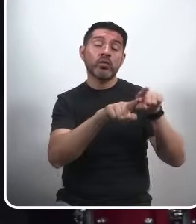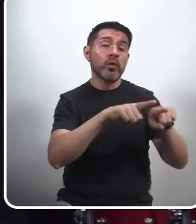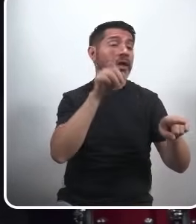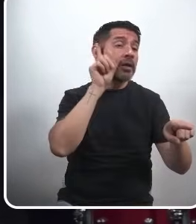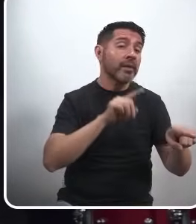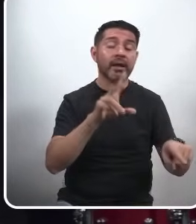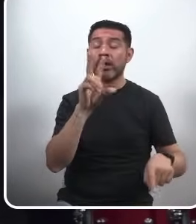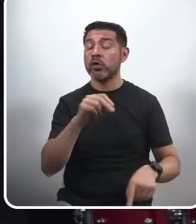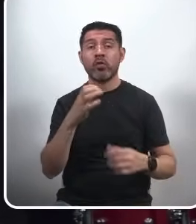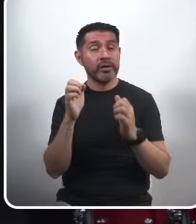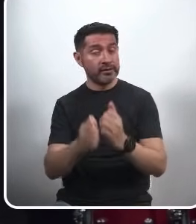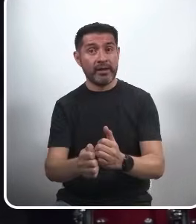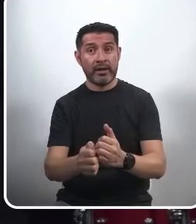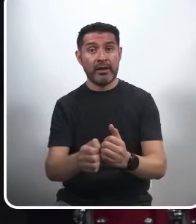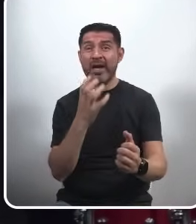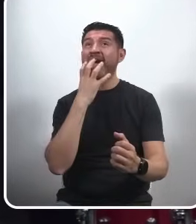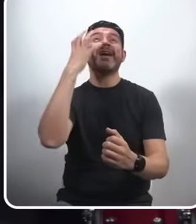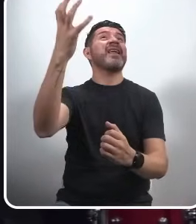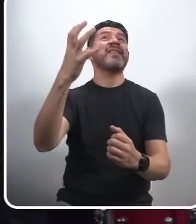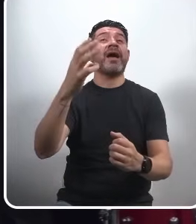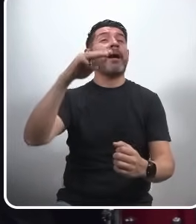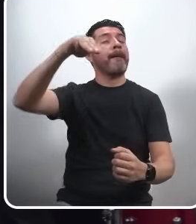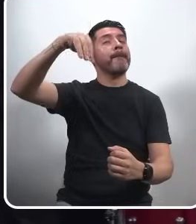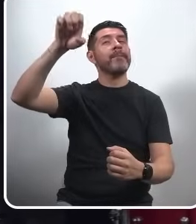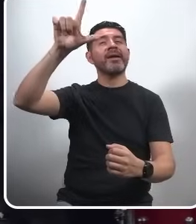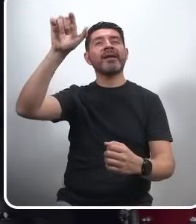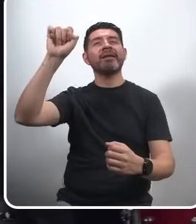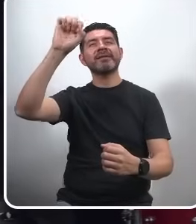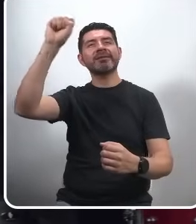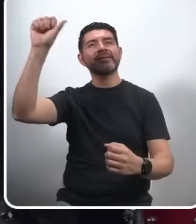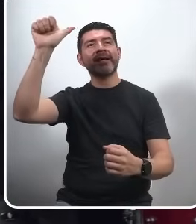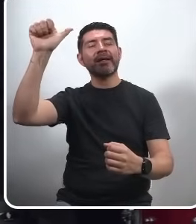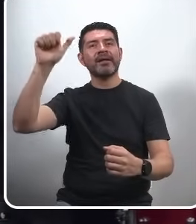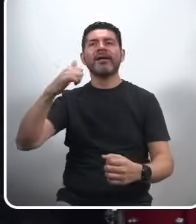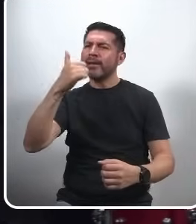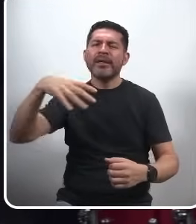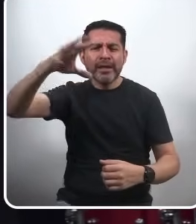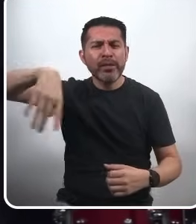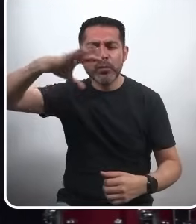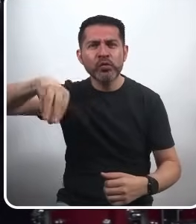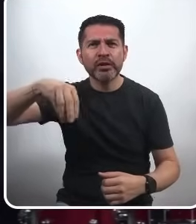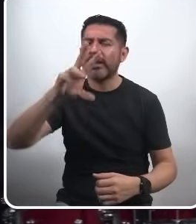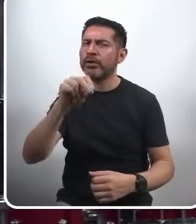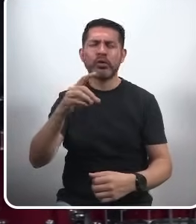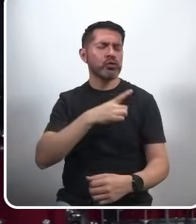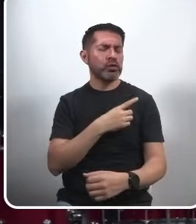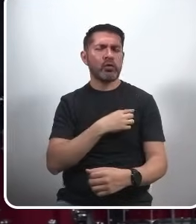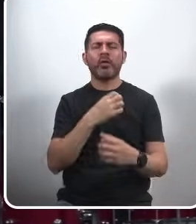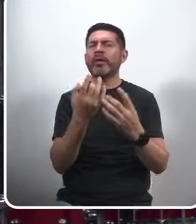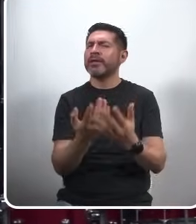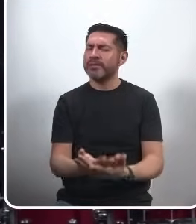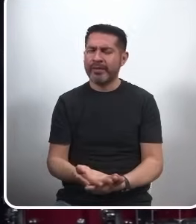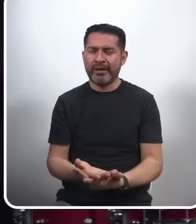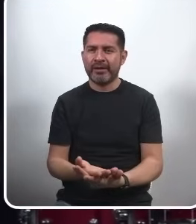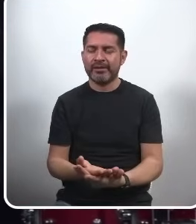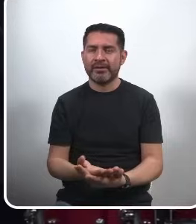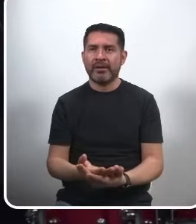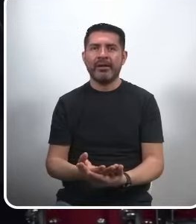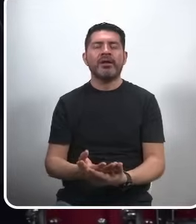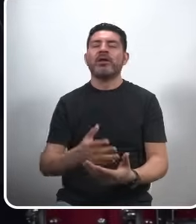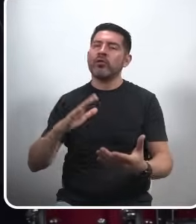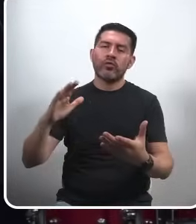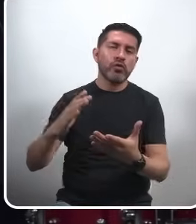grita, Melissa, búscala, agárrala. Y además no solo esperas a que se pierda, agárrala bien de la mano